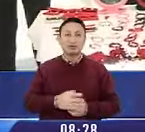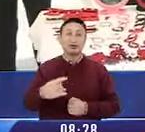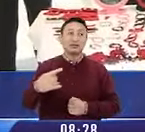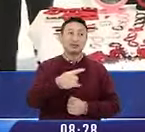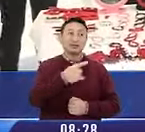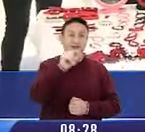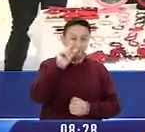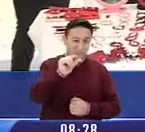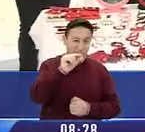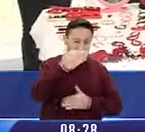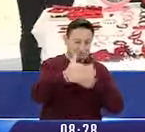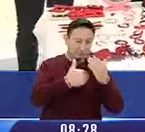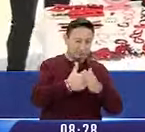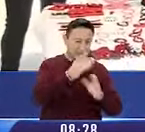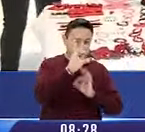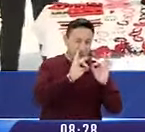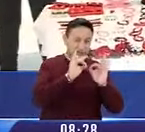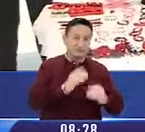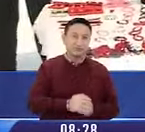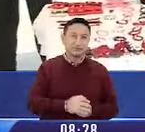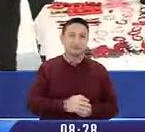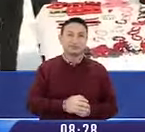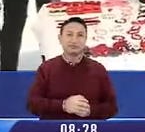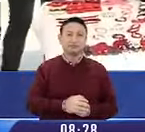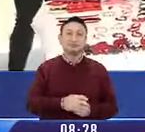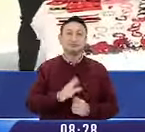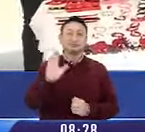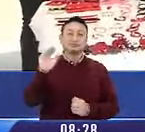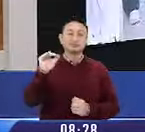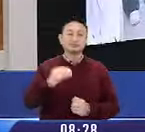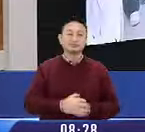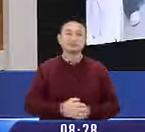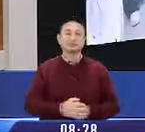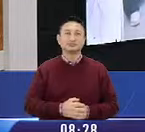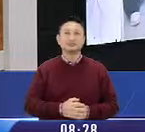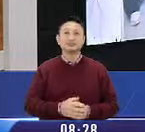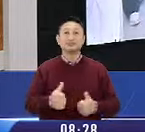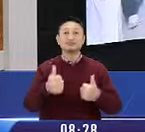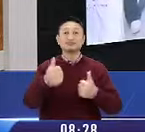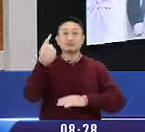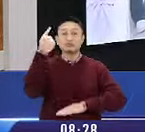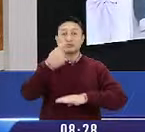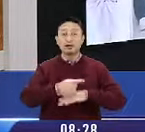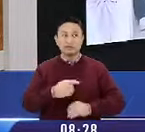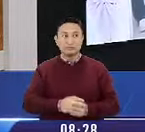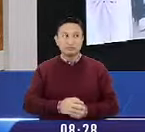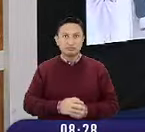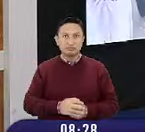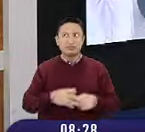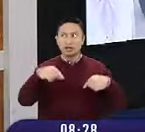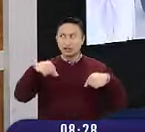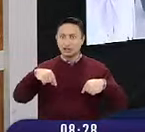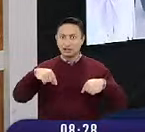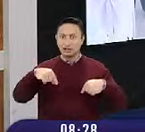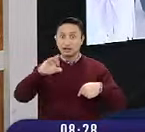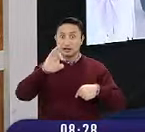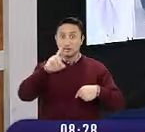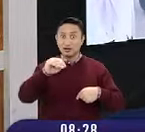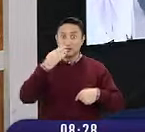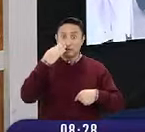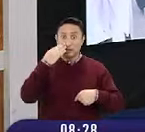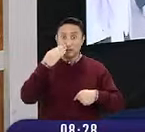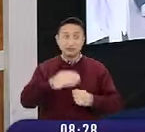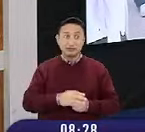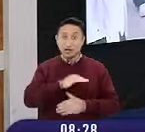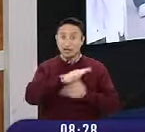ya les vamos a contar este secretito. Así que con esta información nos despedimos. Buenos días. Buen día, mi querida Prisa. Hay varias mamitas acá en TVC, varias. Así que a todas